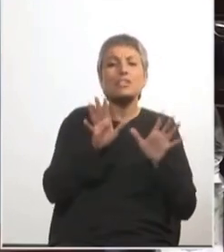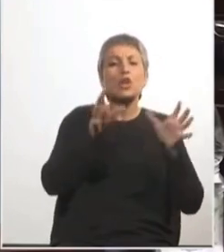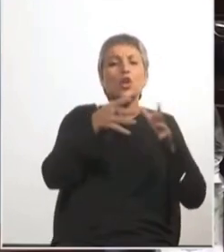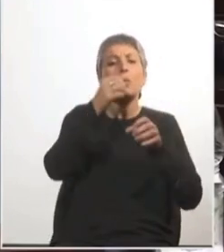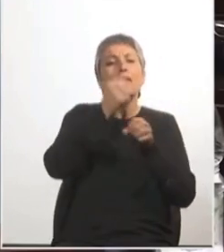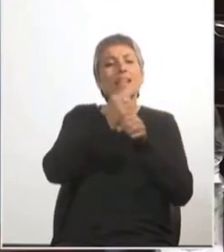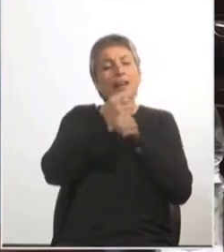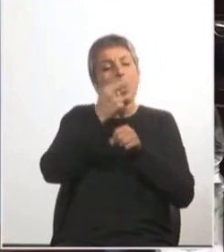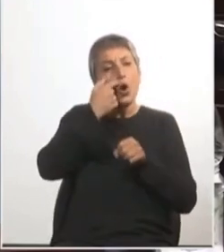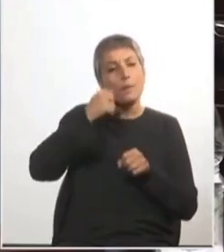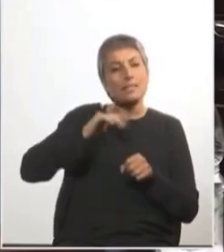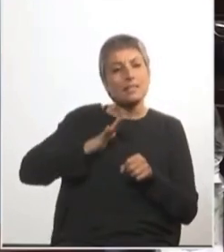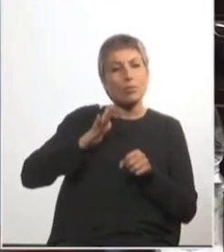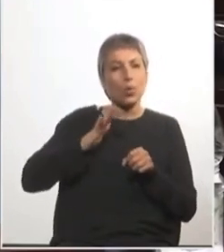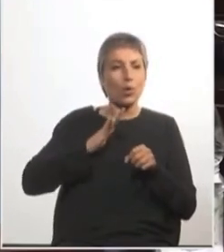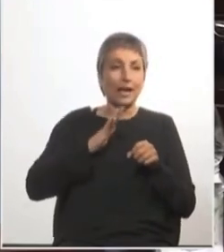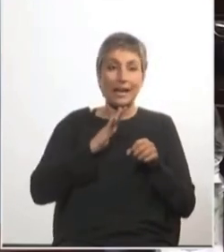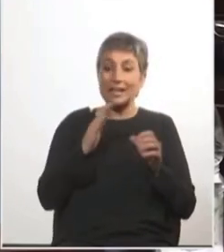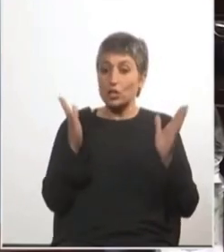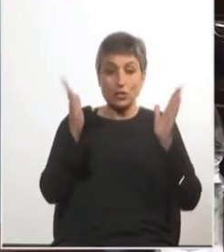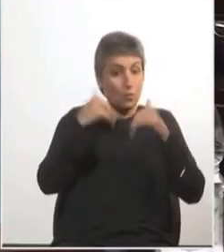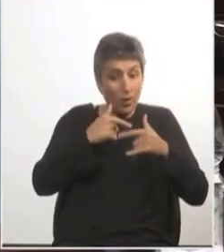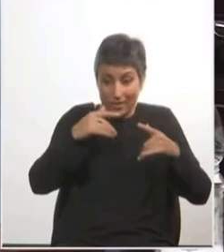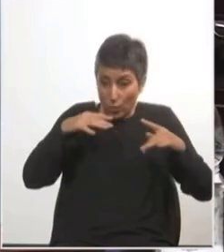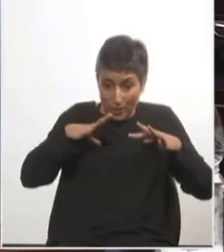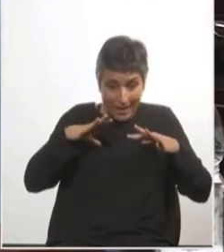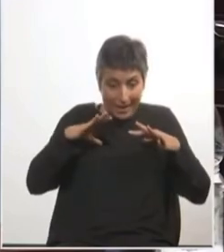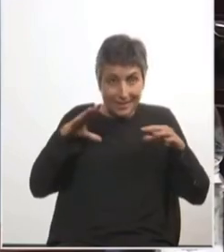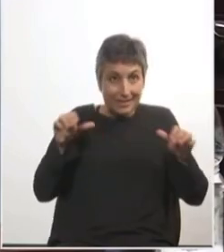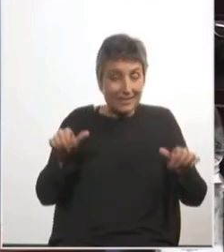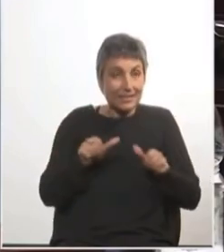trabajadores y trabajadoras que no se van a poder jubilar?